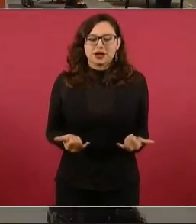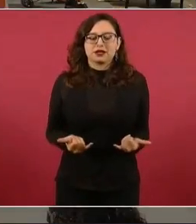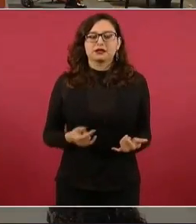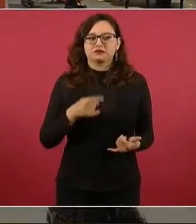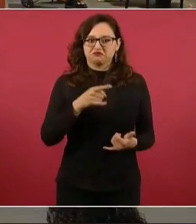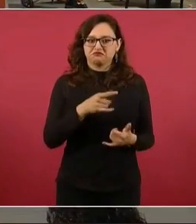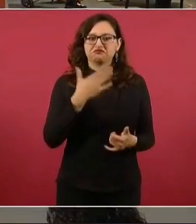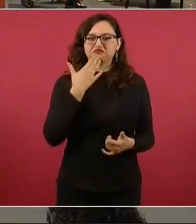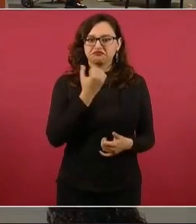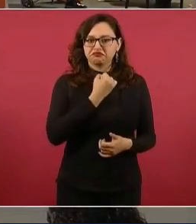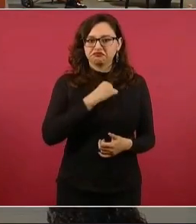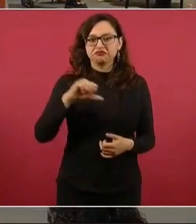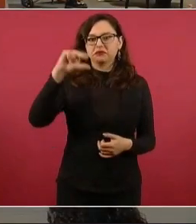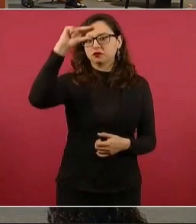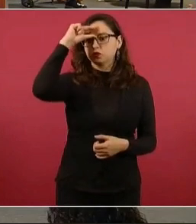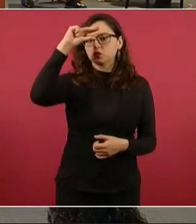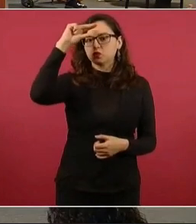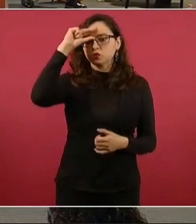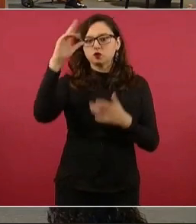ilustrado,